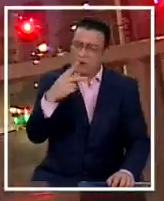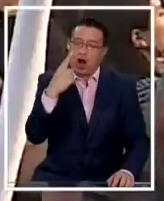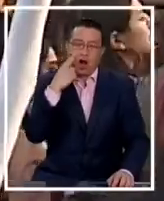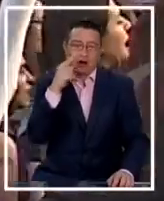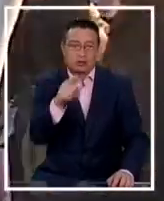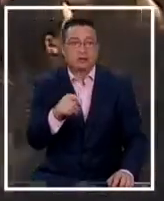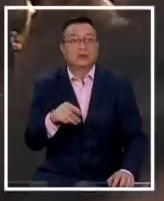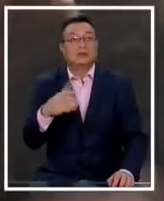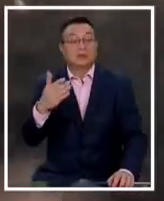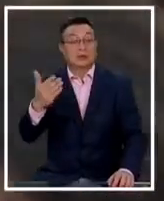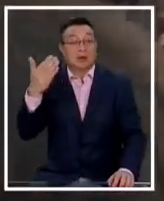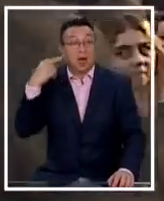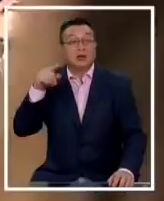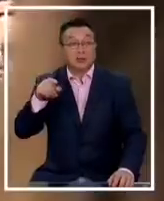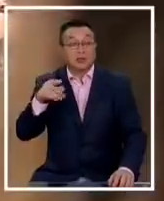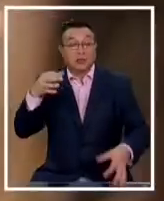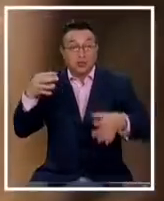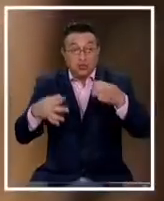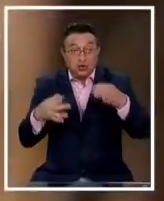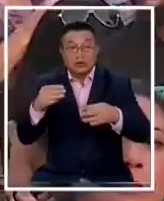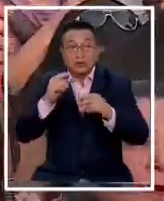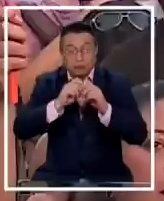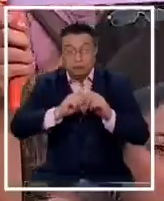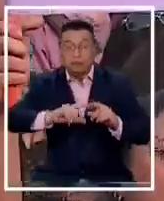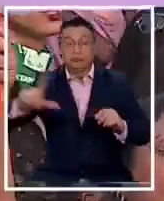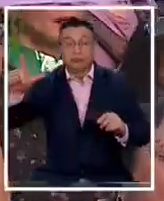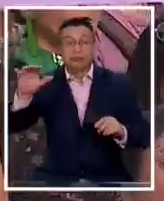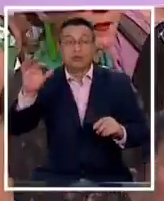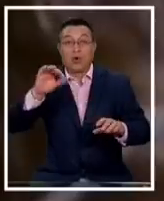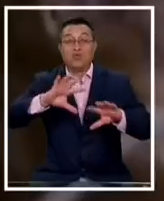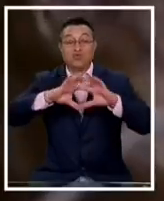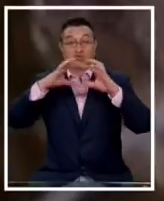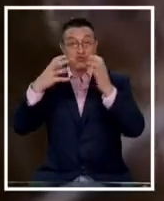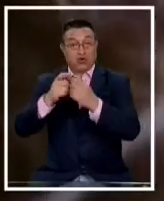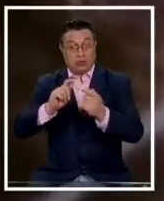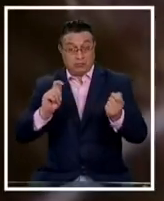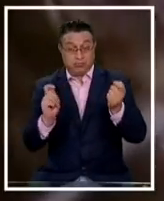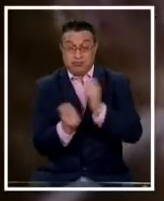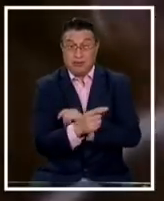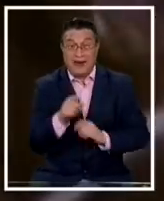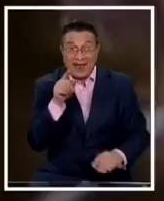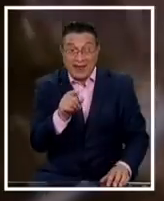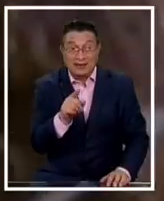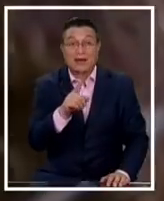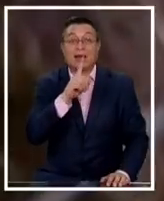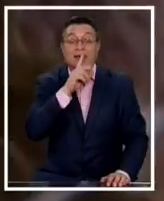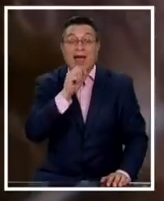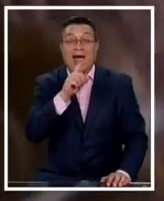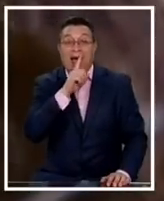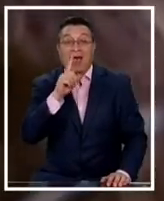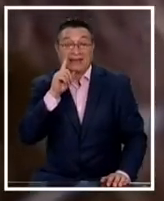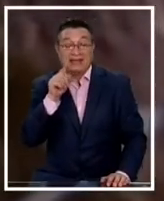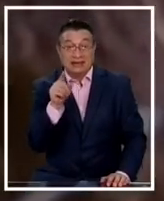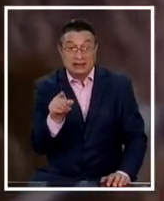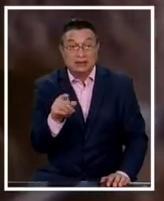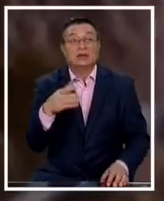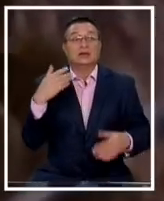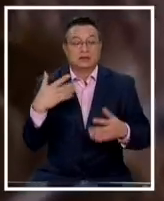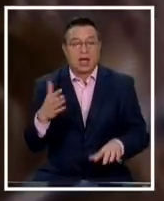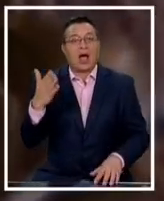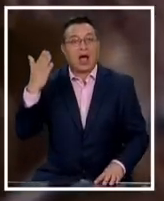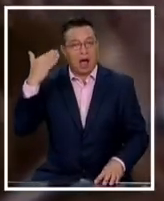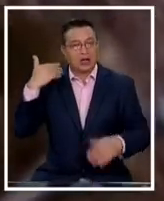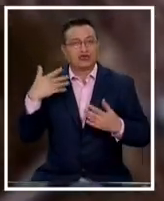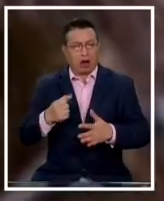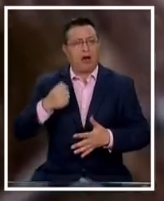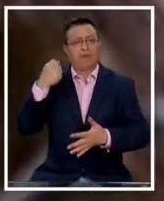esa bofetada de realidad y justicia que las mujeres darían al mundo en este último par de años, Tati Pena ya personificaba aquello,